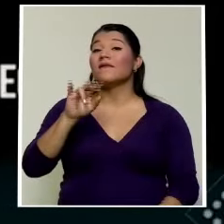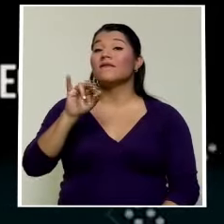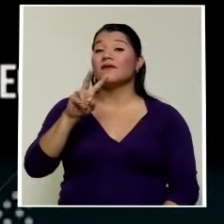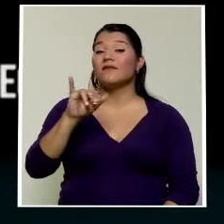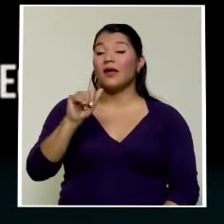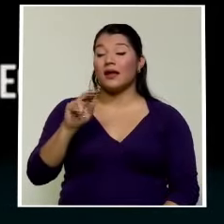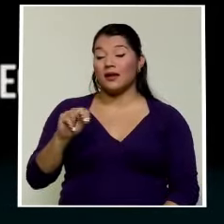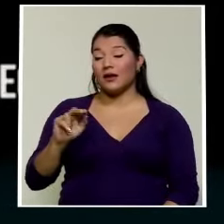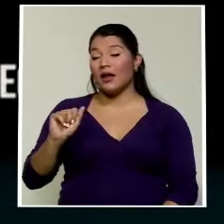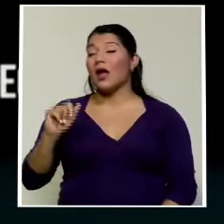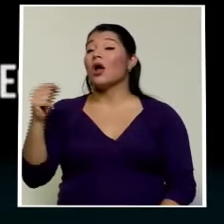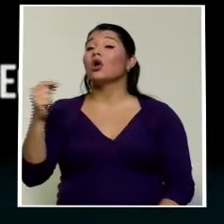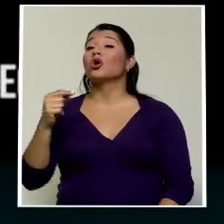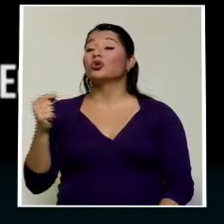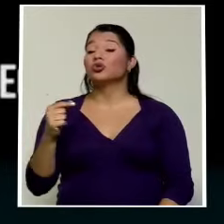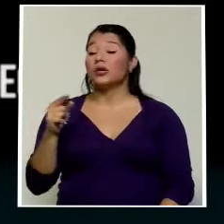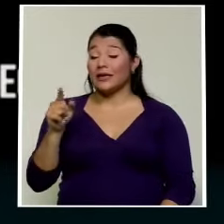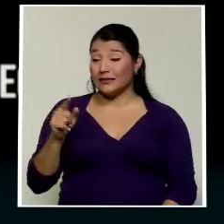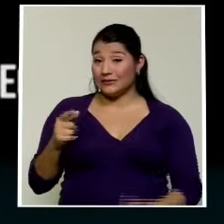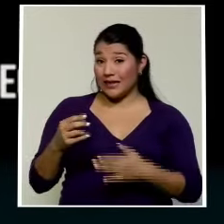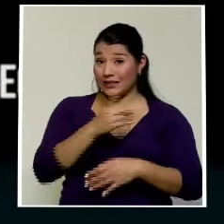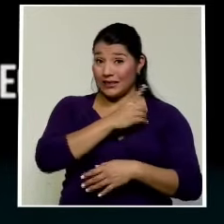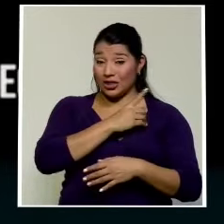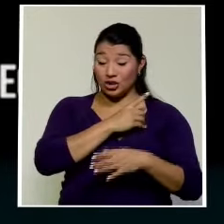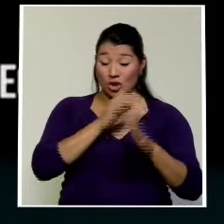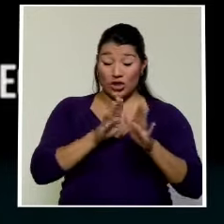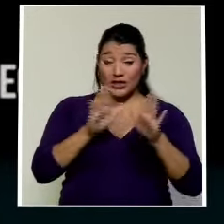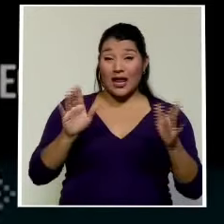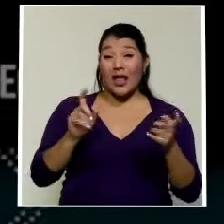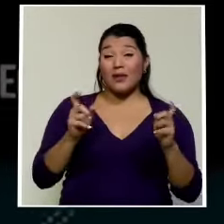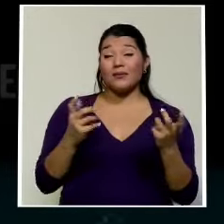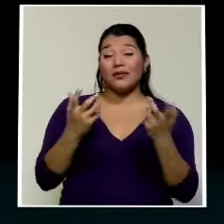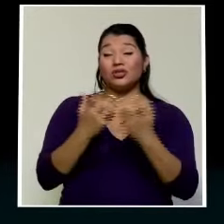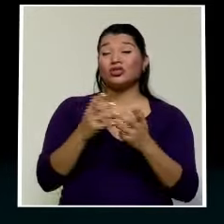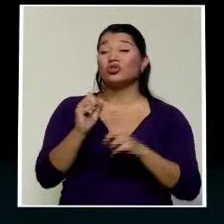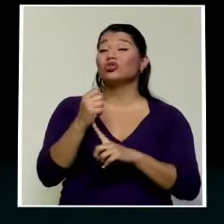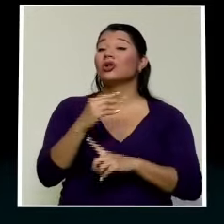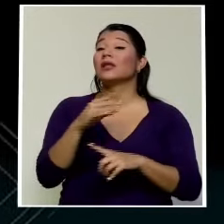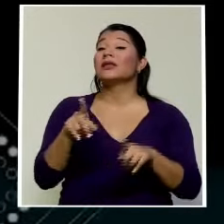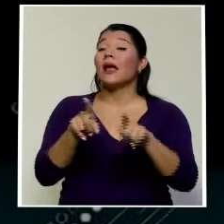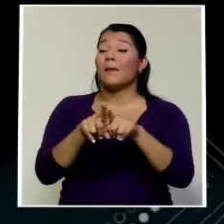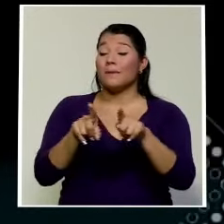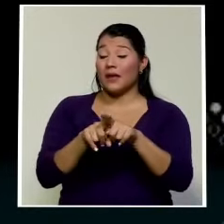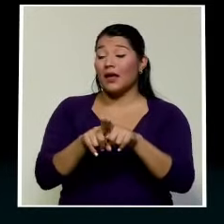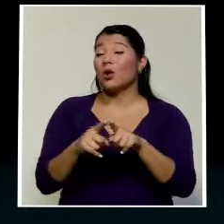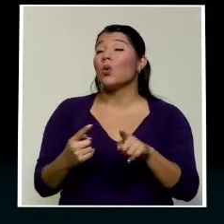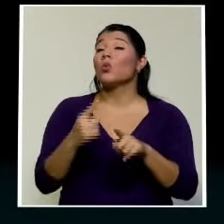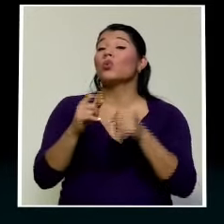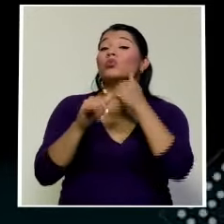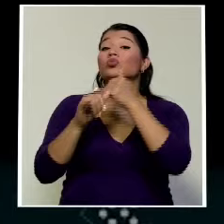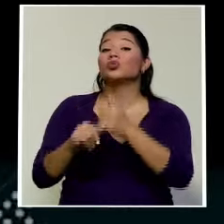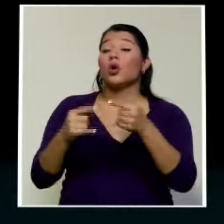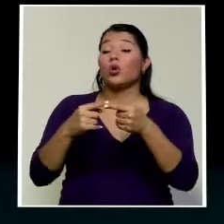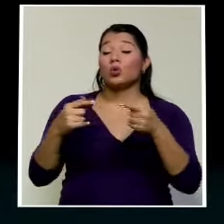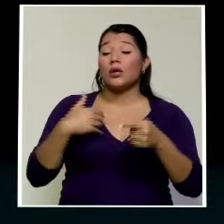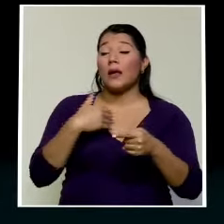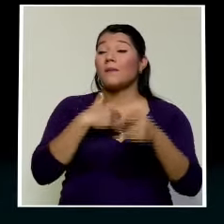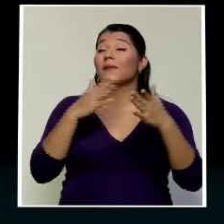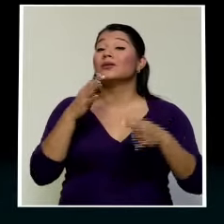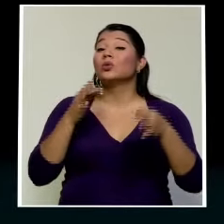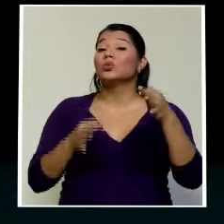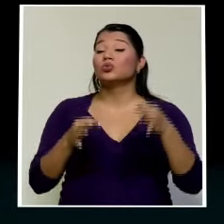Chacón, viceministra de Justicia y directora general de Adaptación Social. También un periodista presentó un recurso de amparo en contra de la ministra de Justicia,